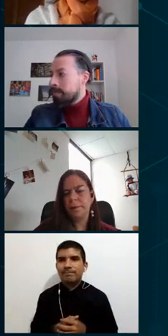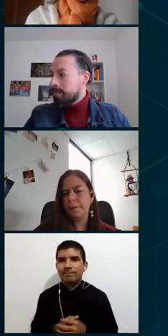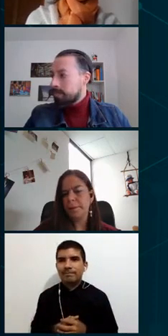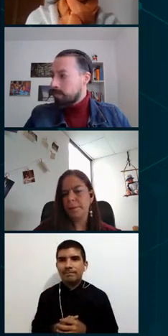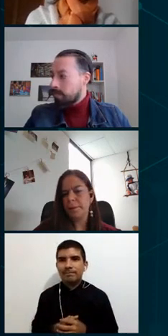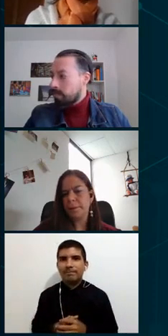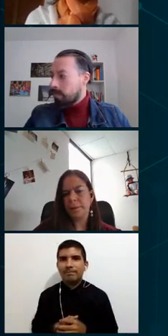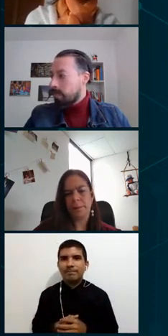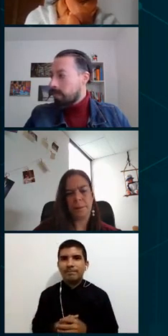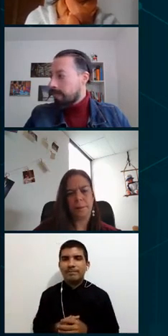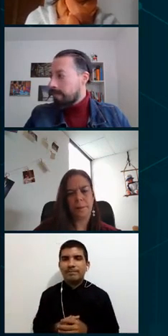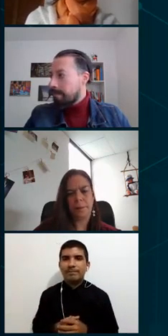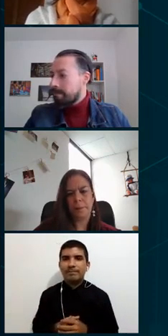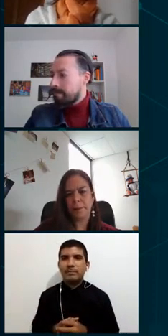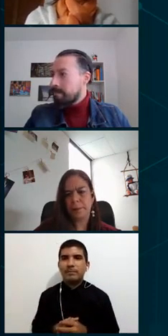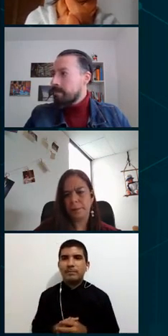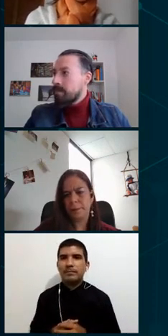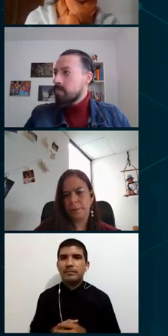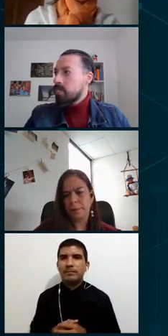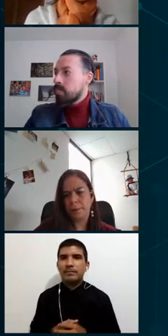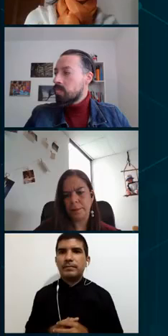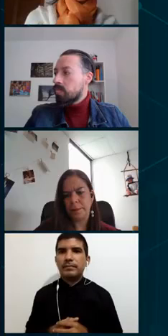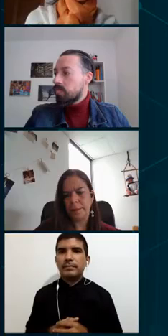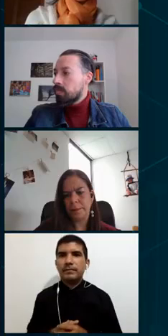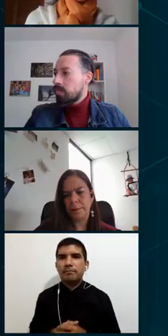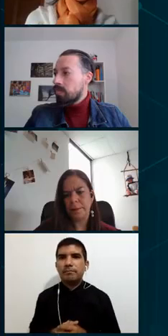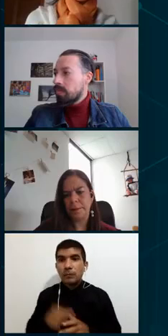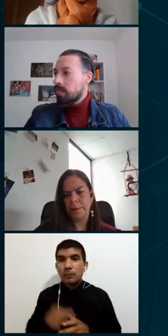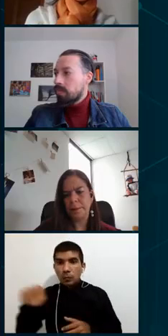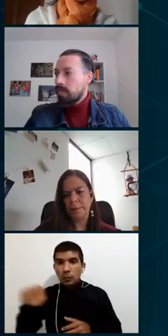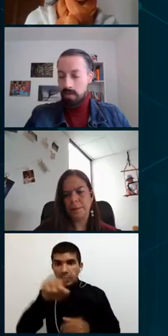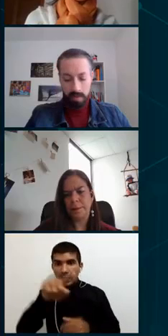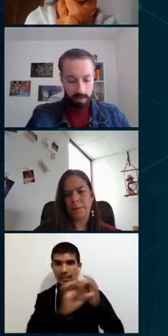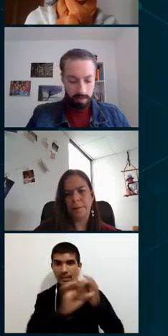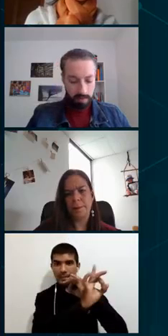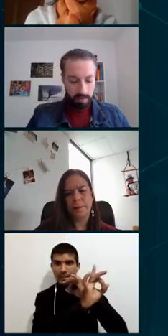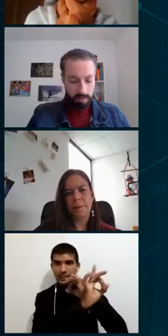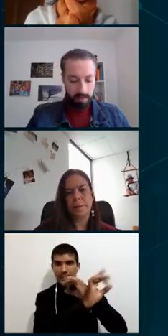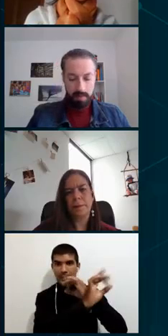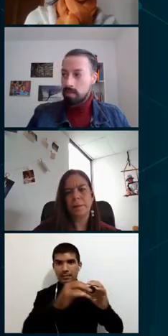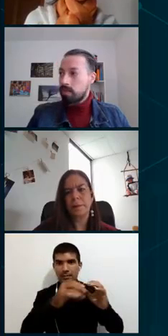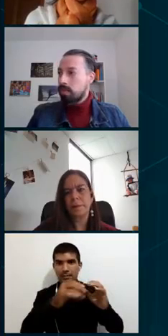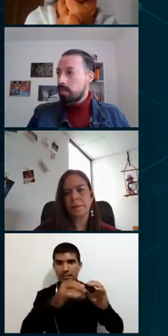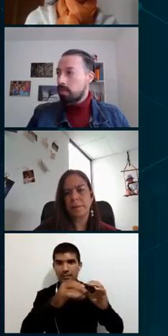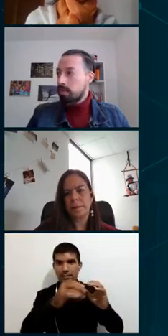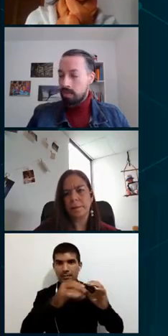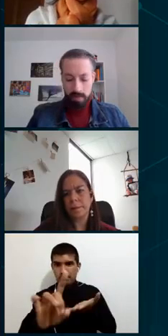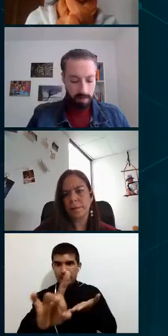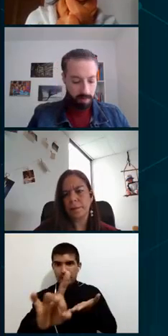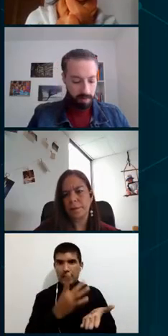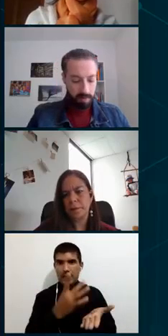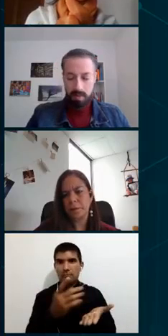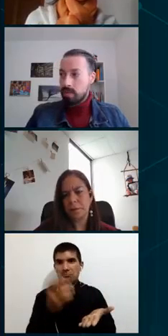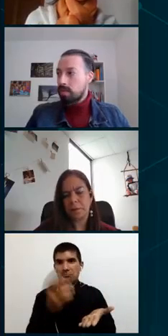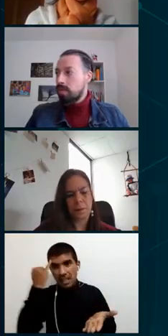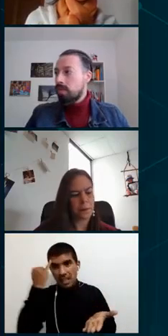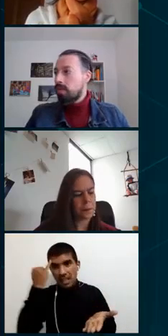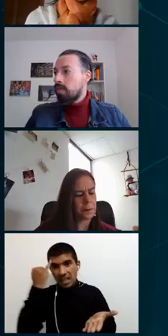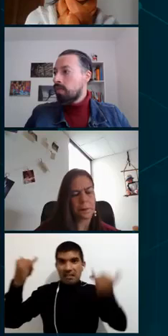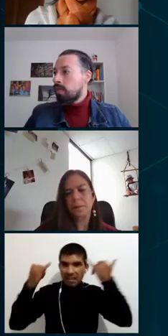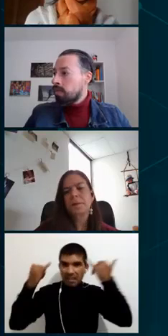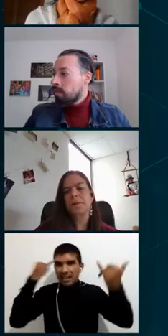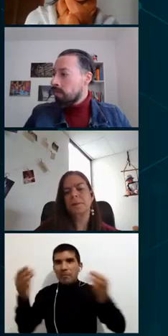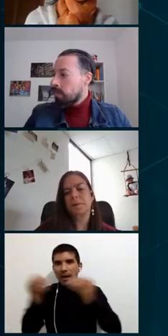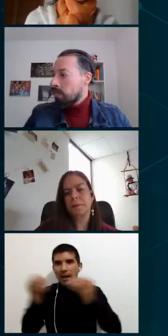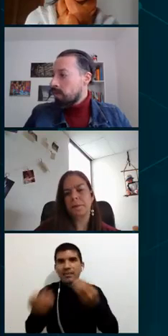Que nuestros participantes nos cuenten qué piensan, qué narrativa podemos poner ahí básica, que se imagina María saliendo para